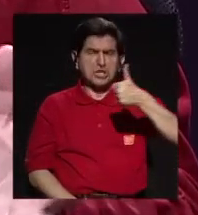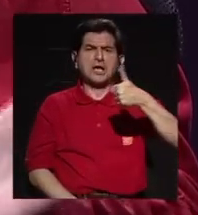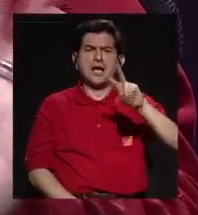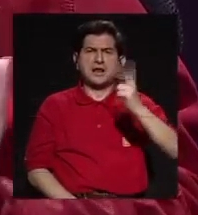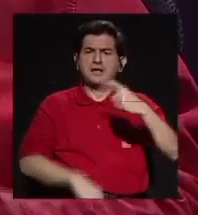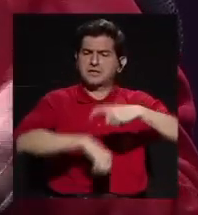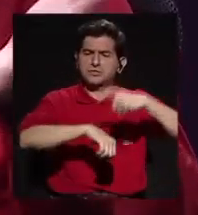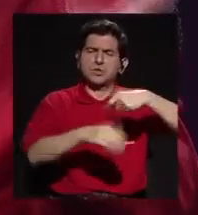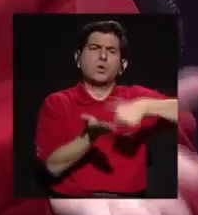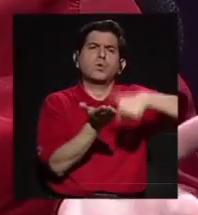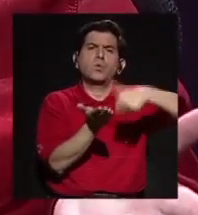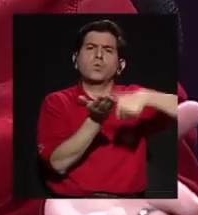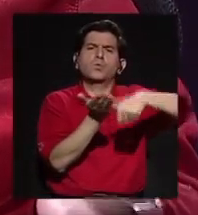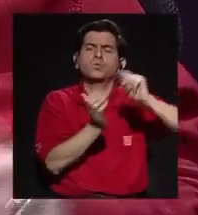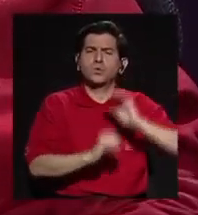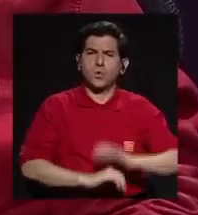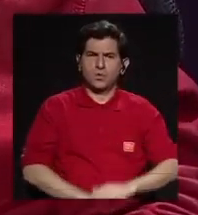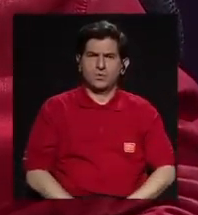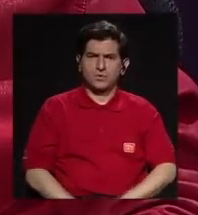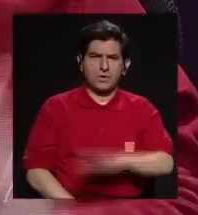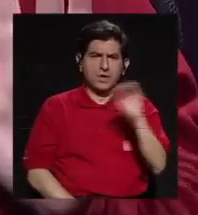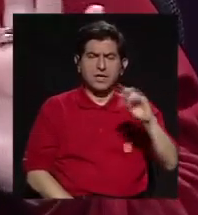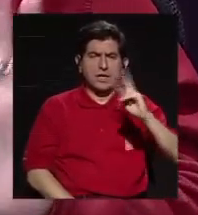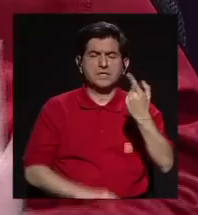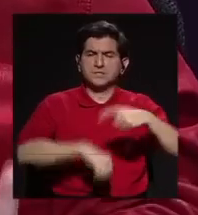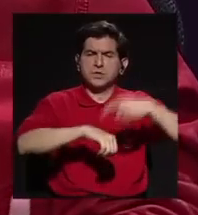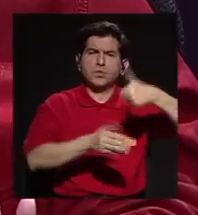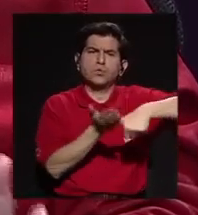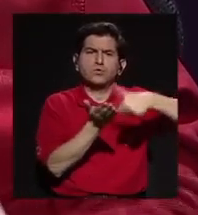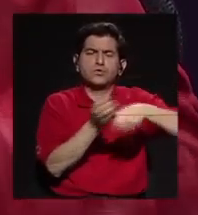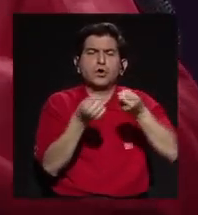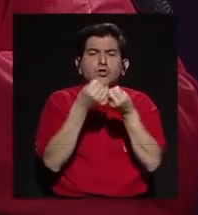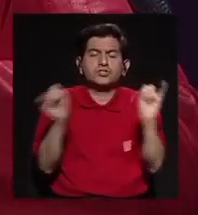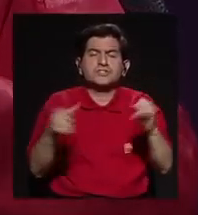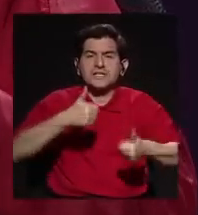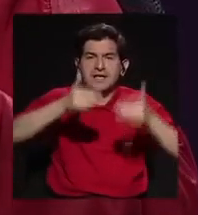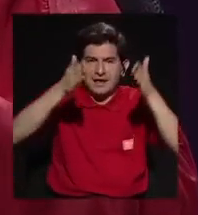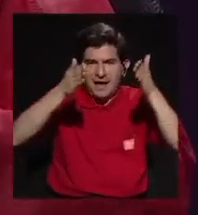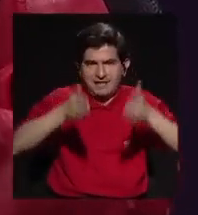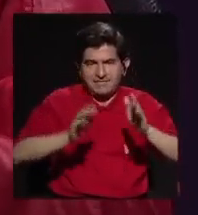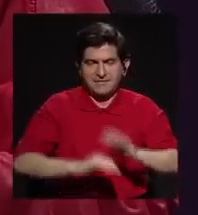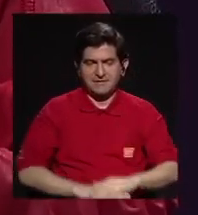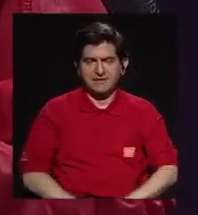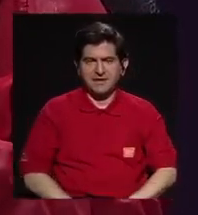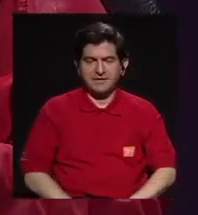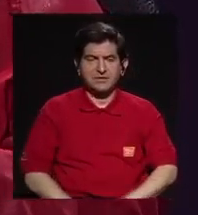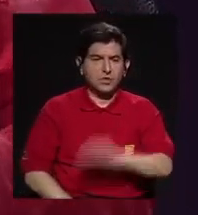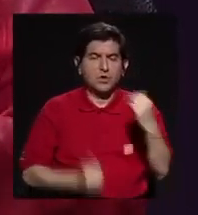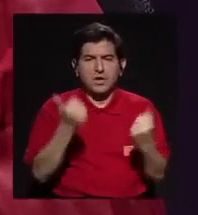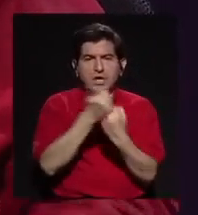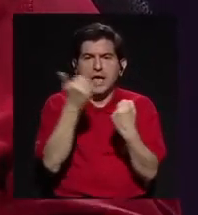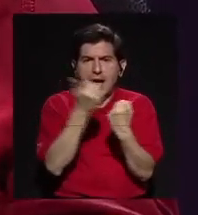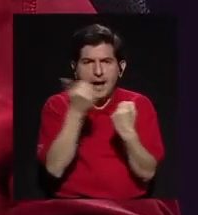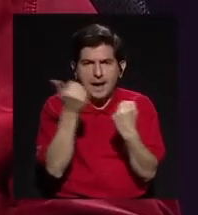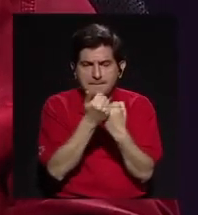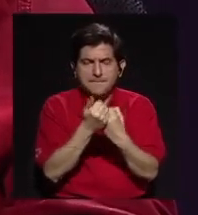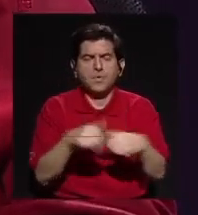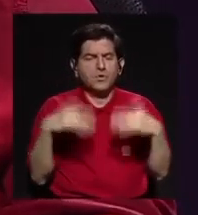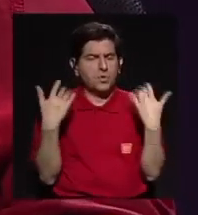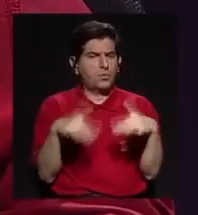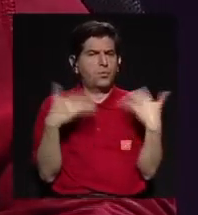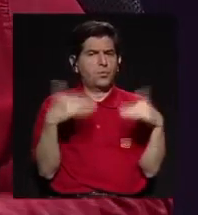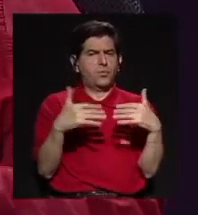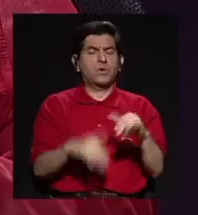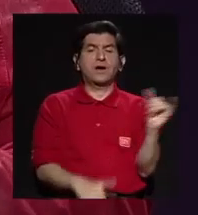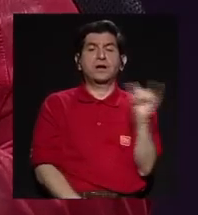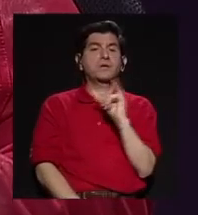segunda ronda. Bueno, llega a segunda ronda y en segunda ronda llega sin candidato y, bueno, logra el apoyo que recibió en segunda ronda.